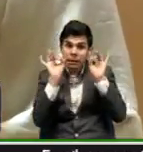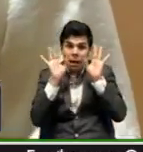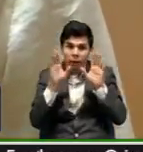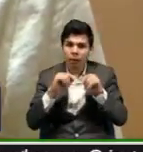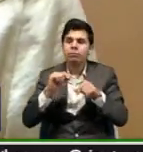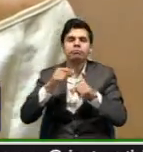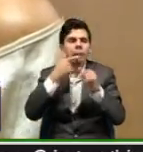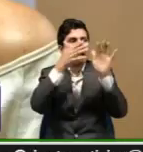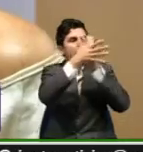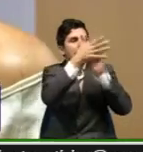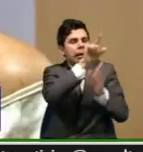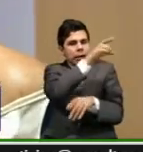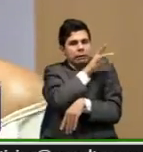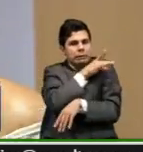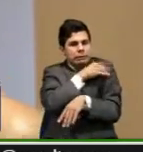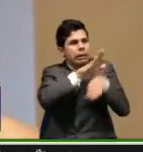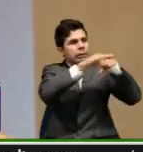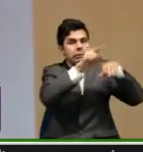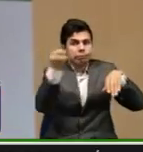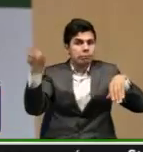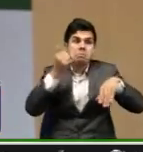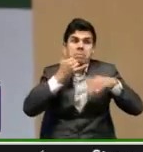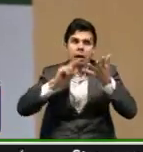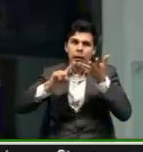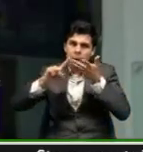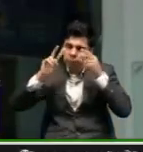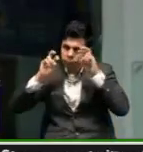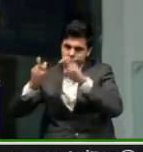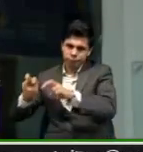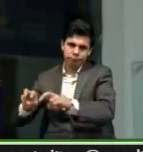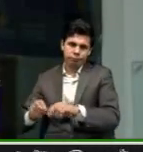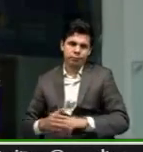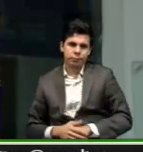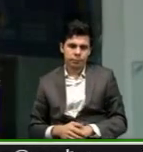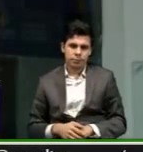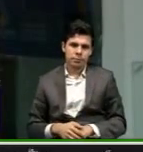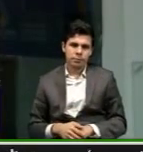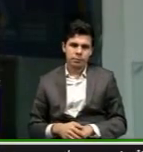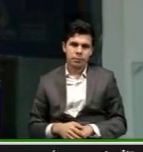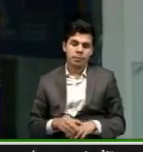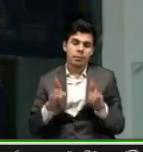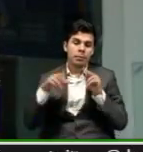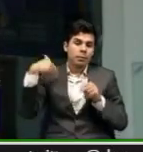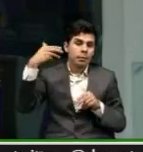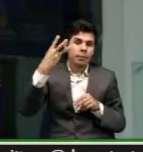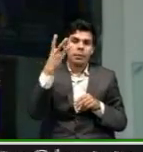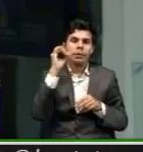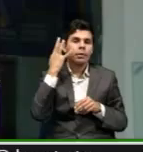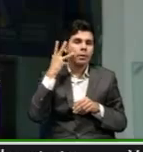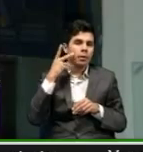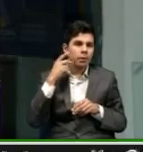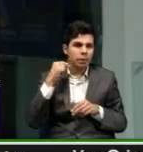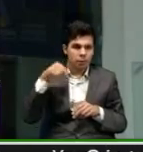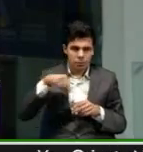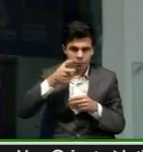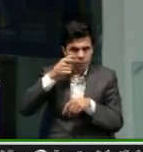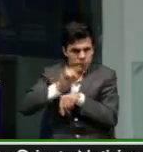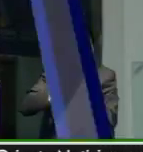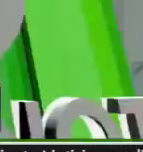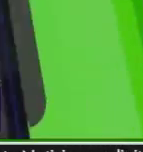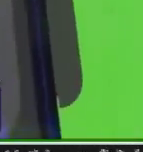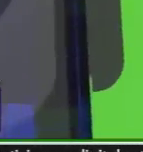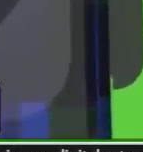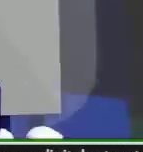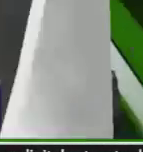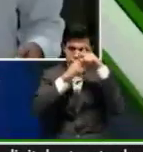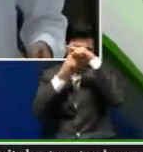trasladados a los entes de control para iniciar las indagaciones y a la espera de que en 30 días se conozcan los resultados de esta auditoría se mantiene la